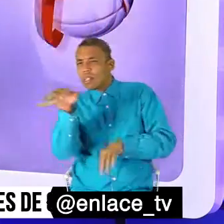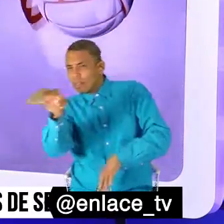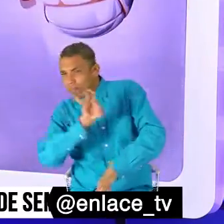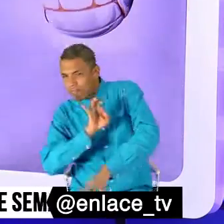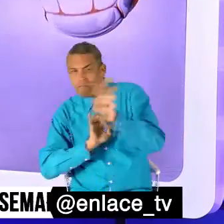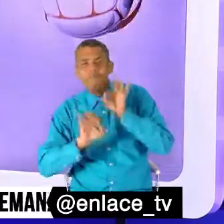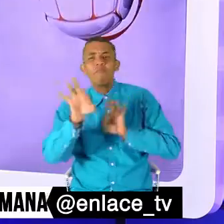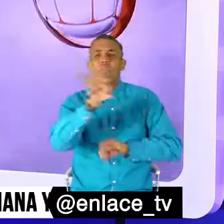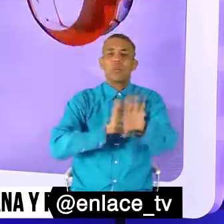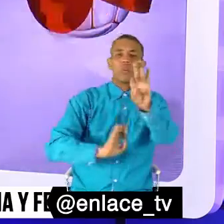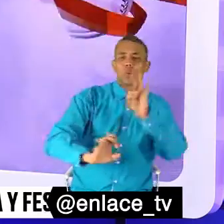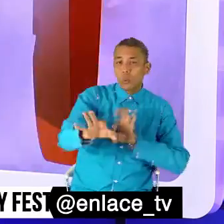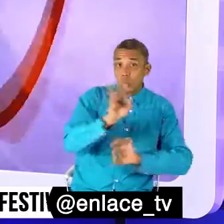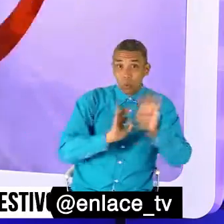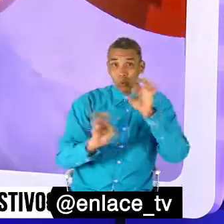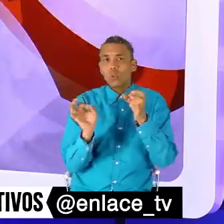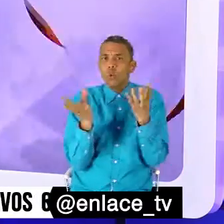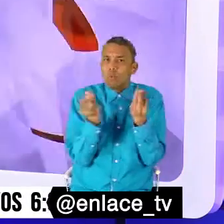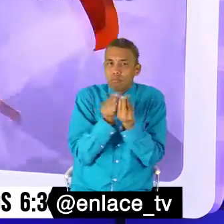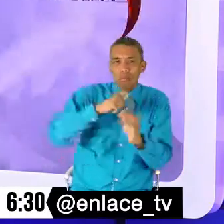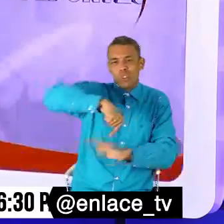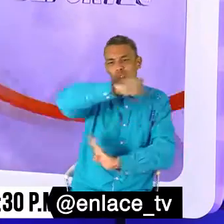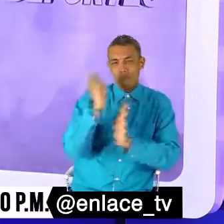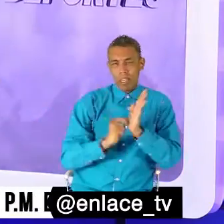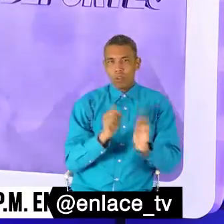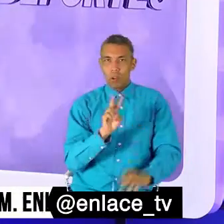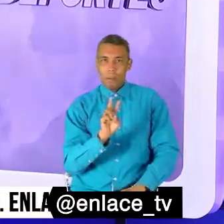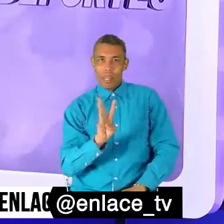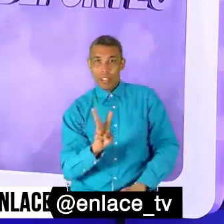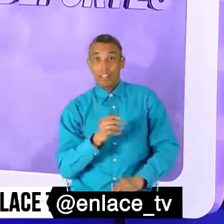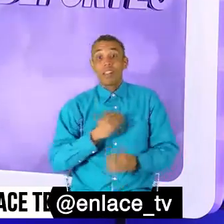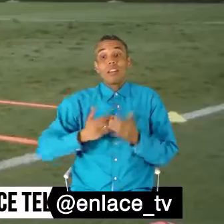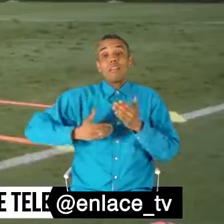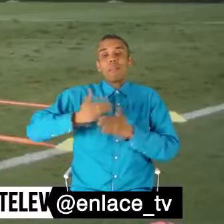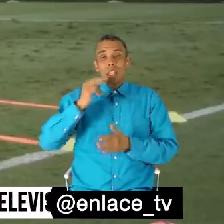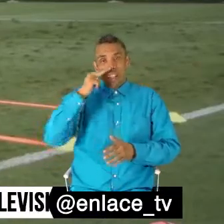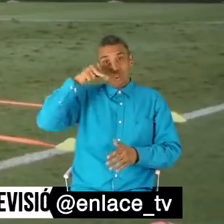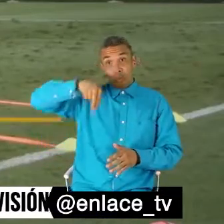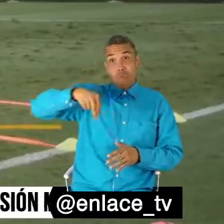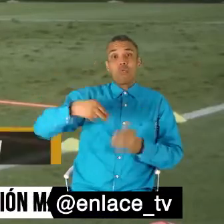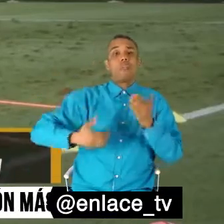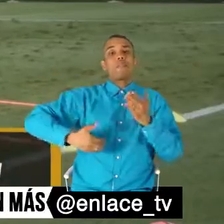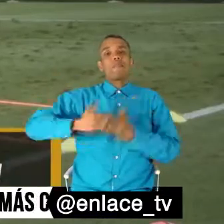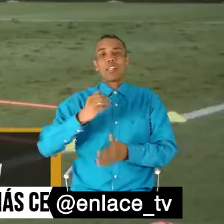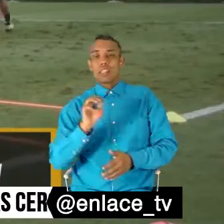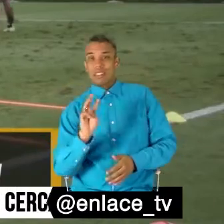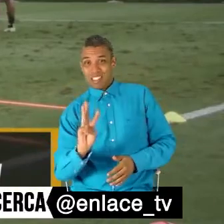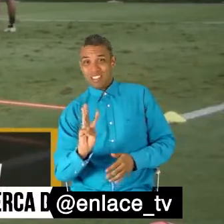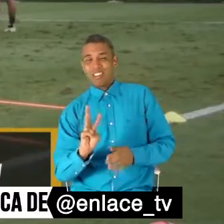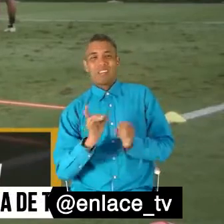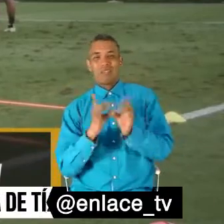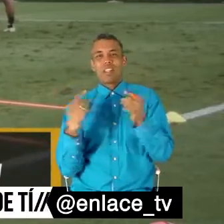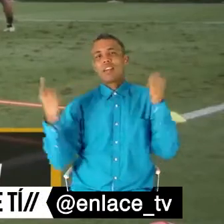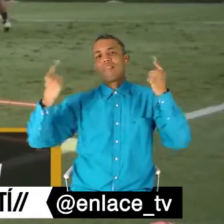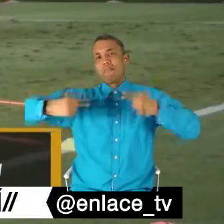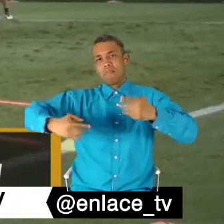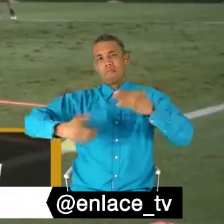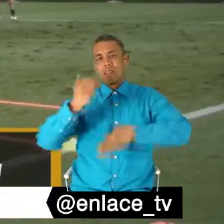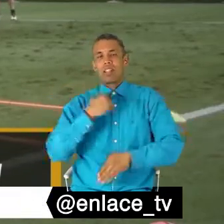Copa América el 3 de junio para enfrentar a los Estados Unidos. Los trabajos se adelantaron en circuito cerrado el día de